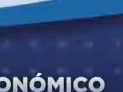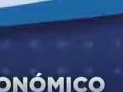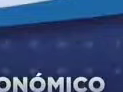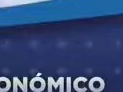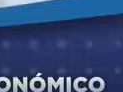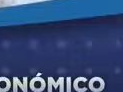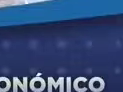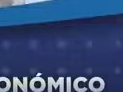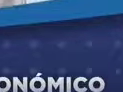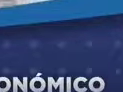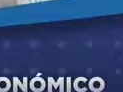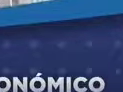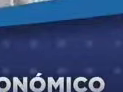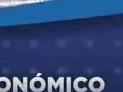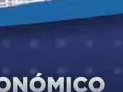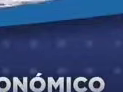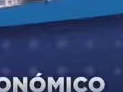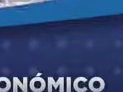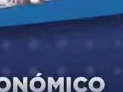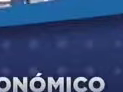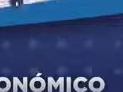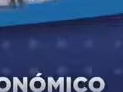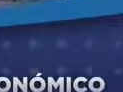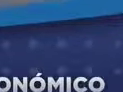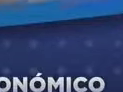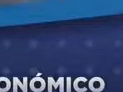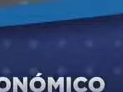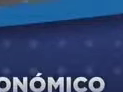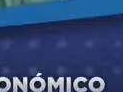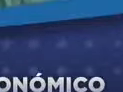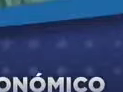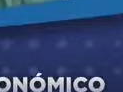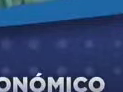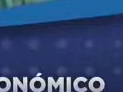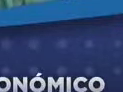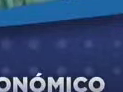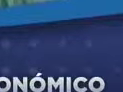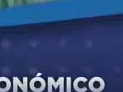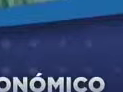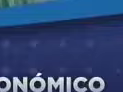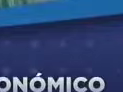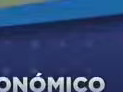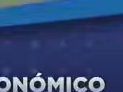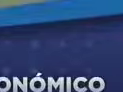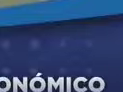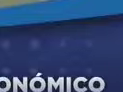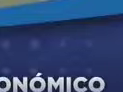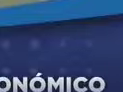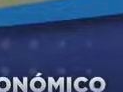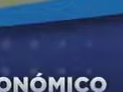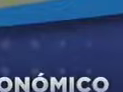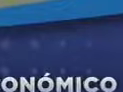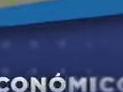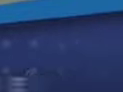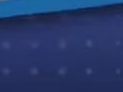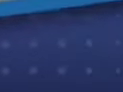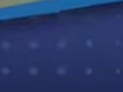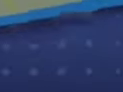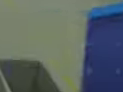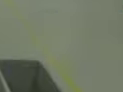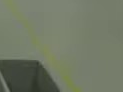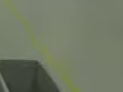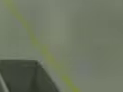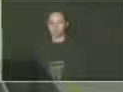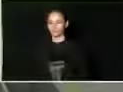millones 190 mil pesos en estímulos fiscales a través de la aplicación del programa de retención industrial y se apoyó a